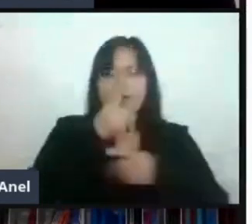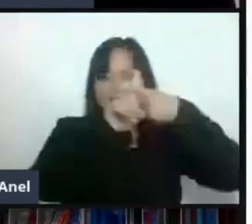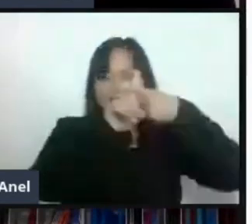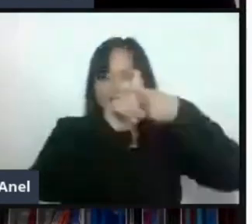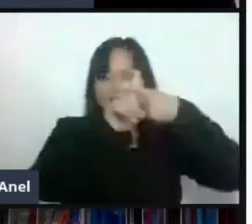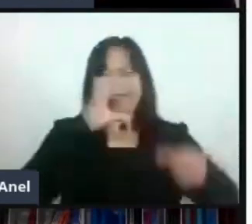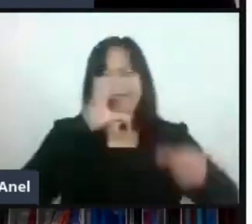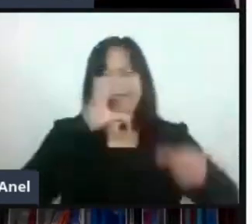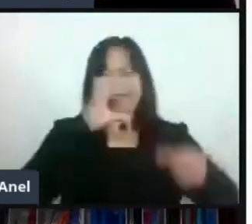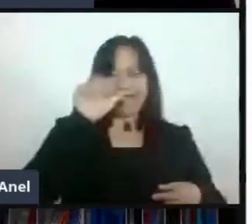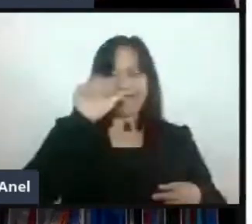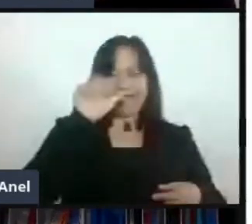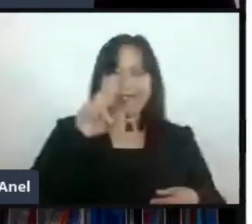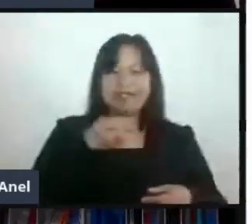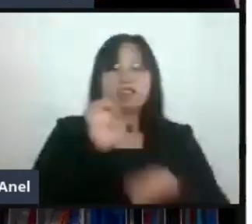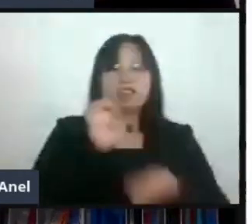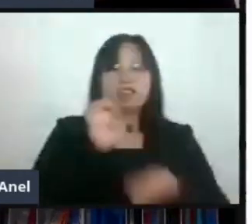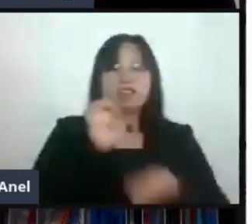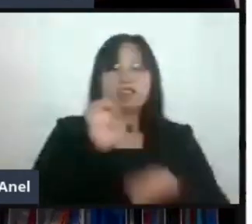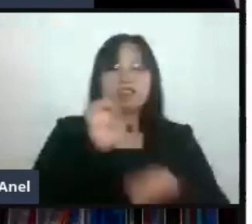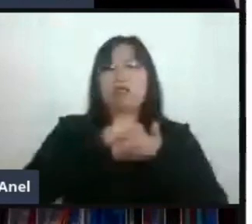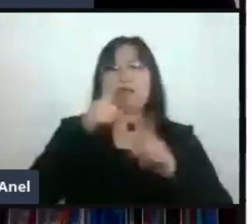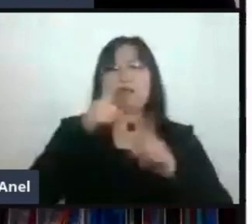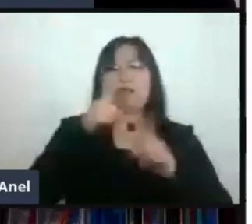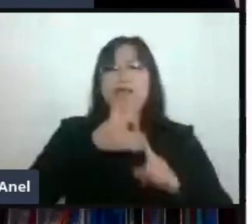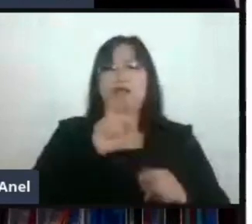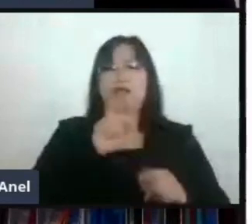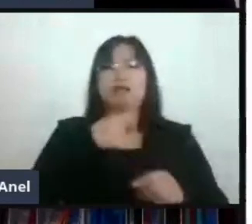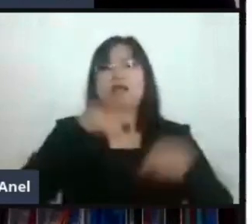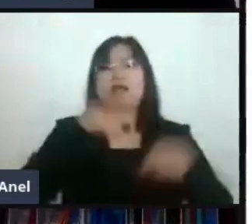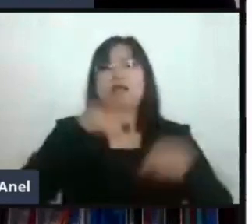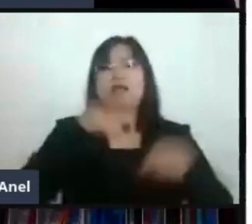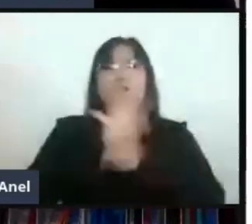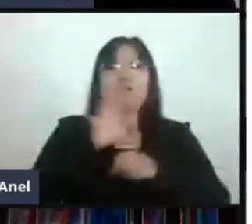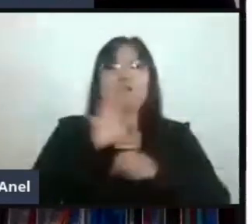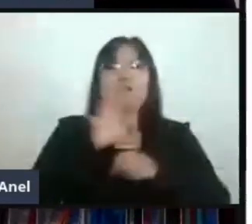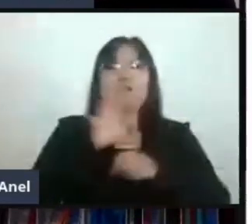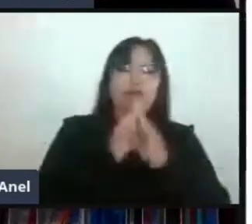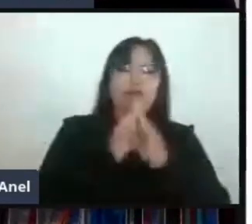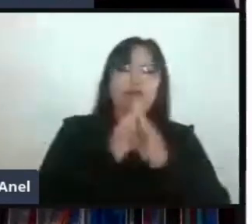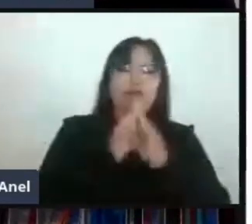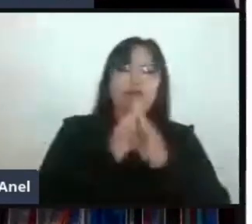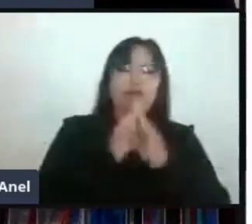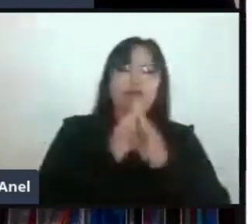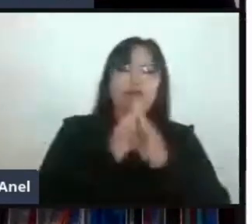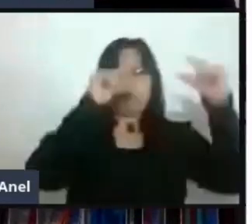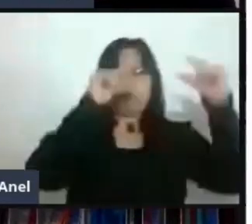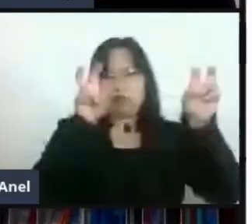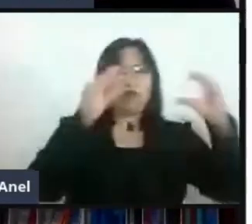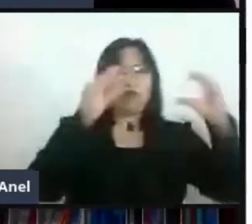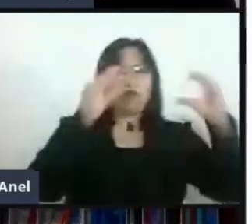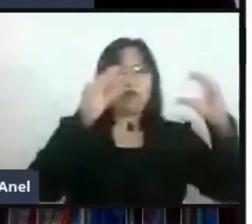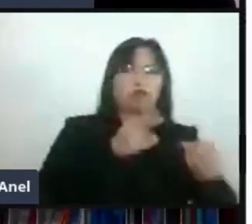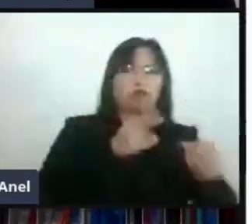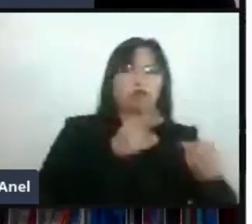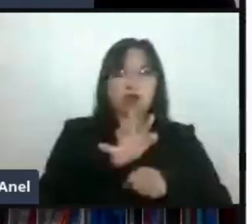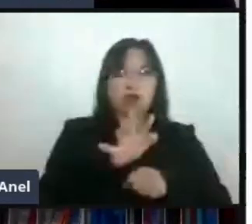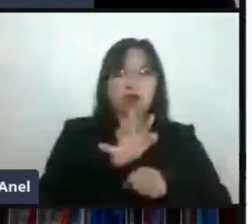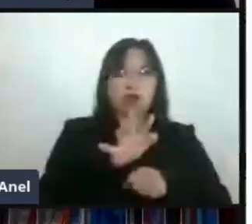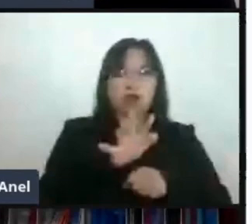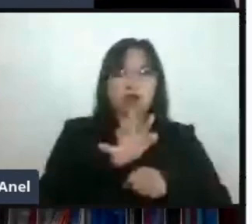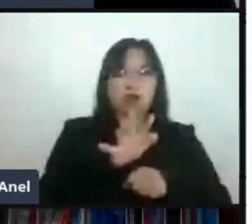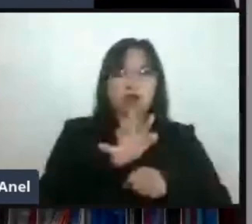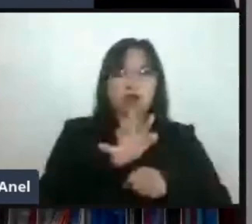con cuestionario. Le pongo el título, las indicaciones aquí. Ajá. Y entonces sí puedo agregar